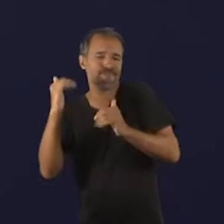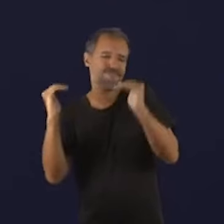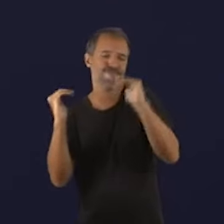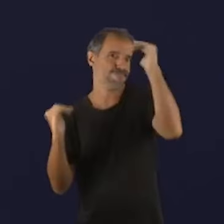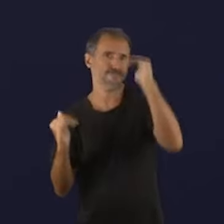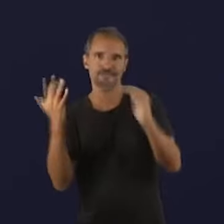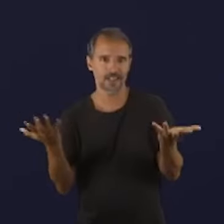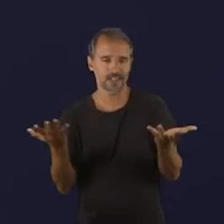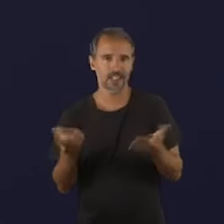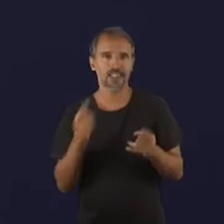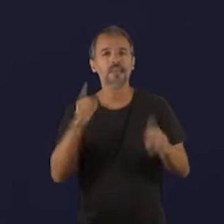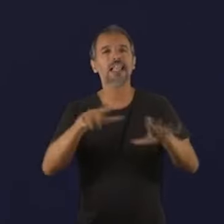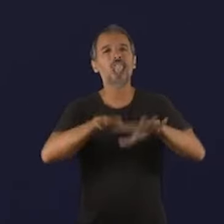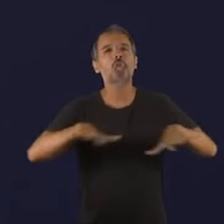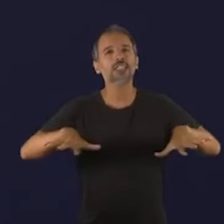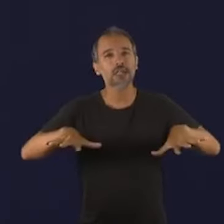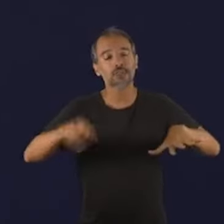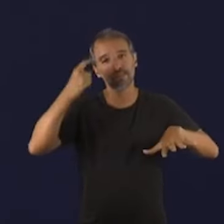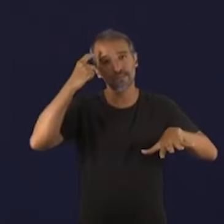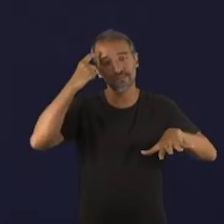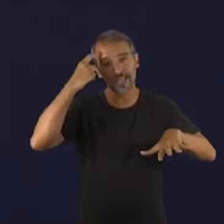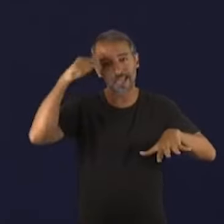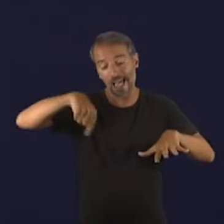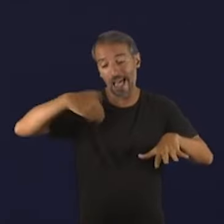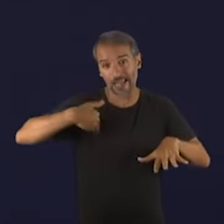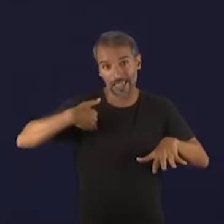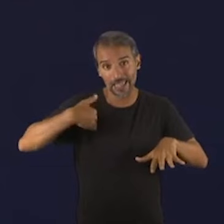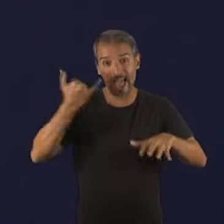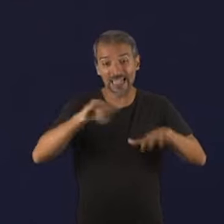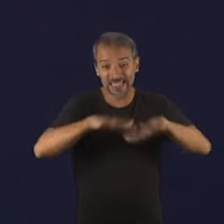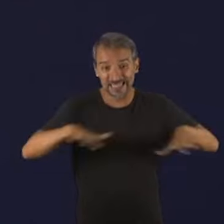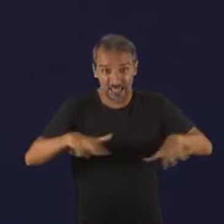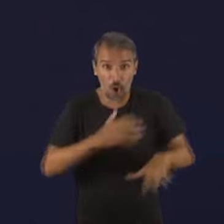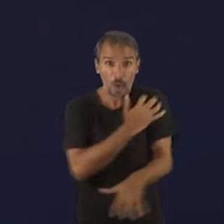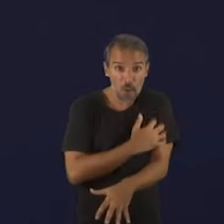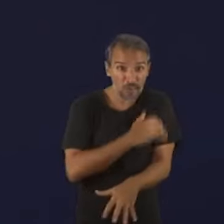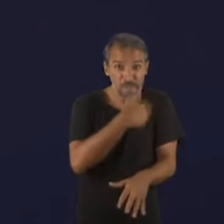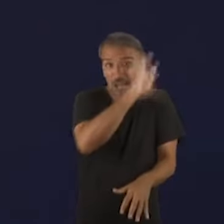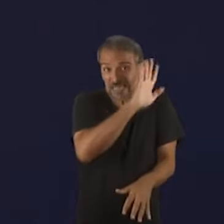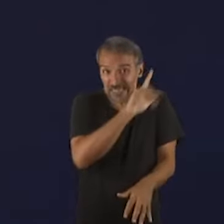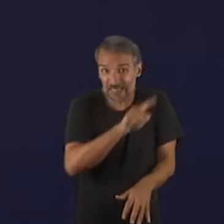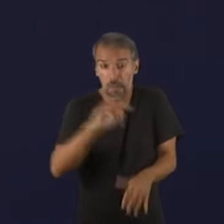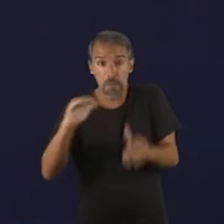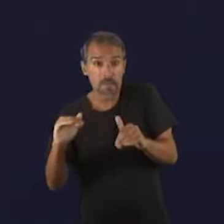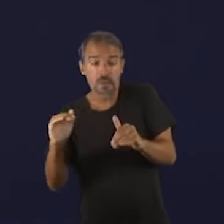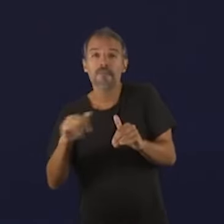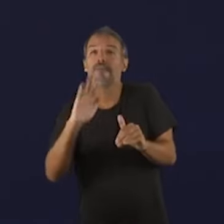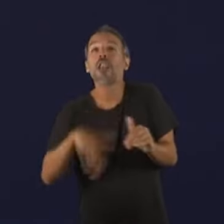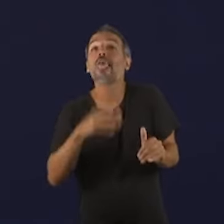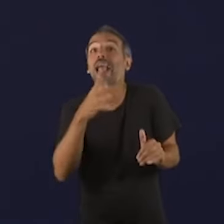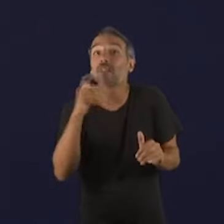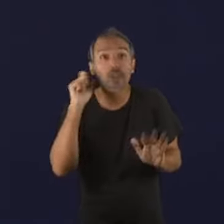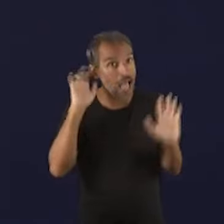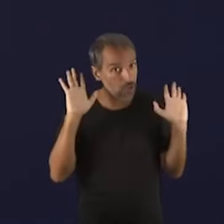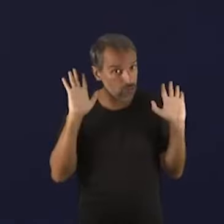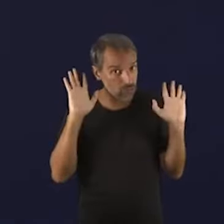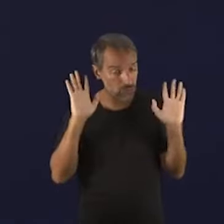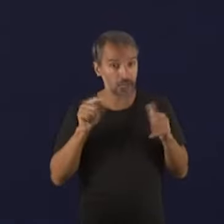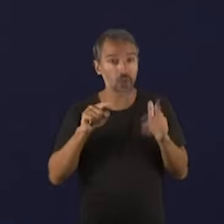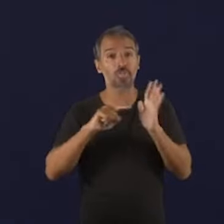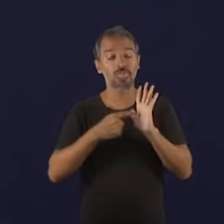de Los chicos no seamos conscientes que en Argentina hay más chicos pobres que no pobres al menos los menores de 14 años según